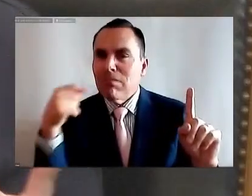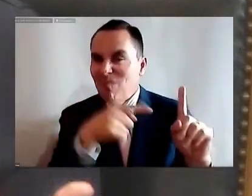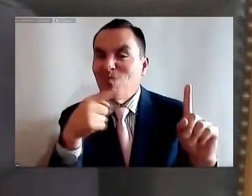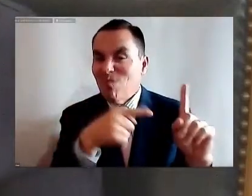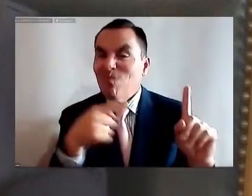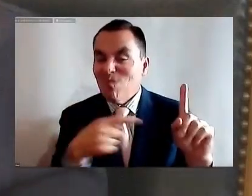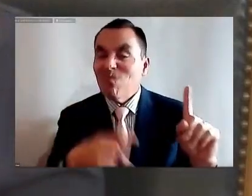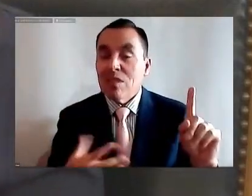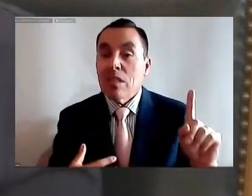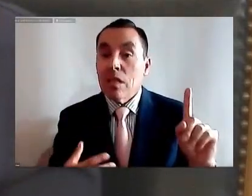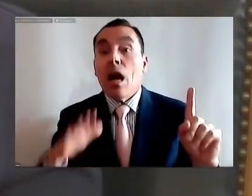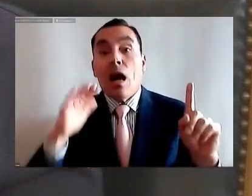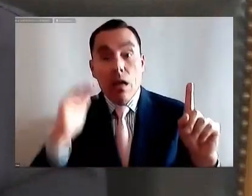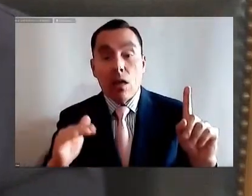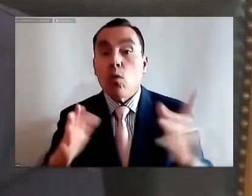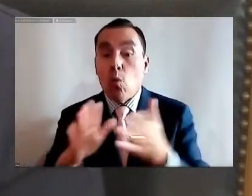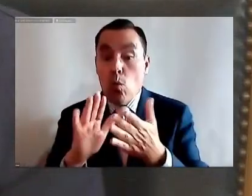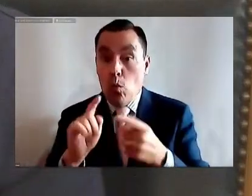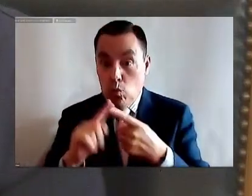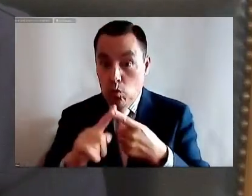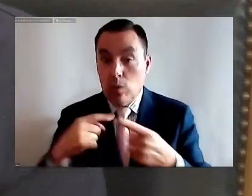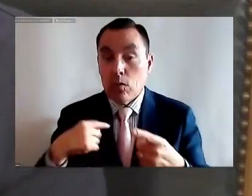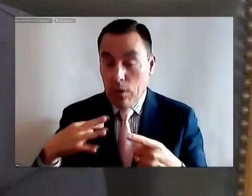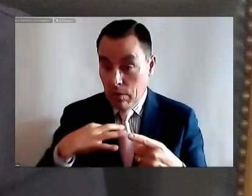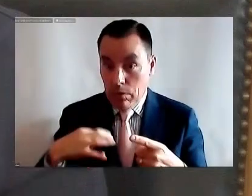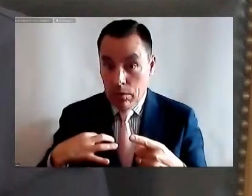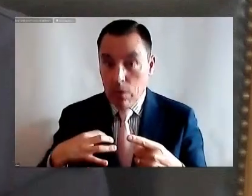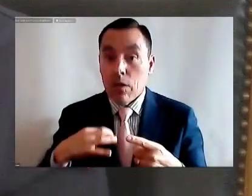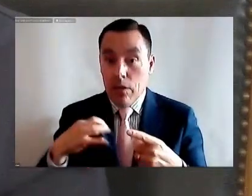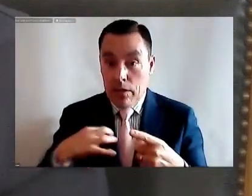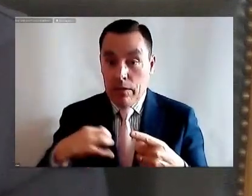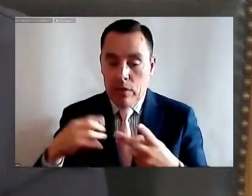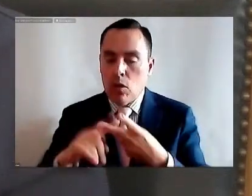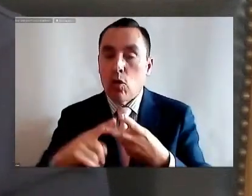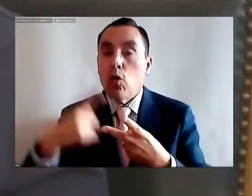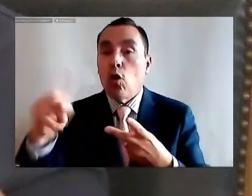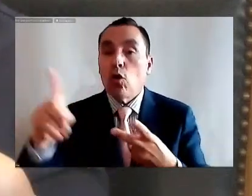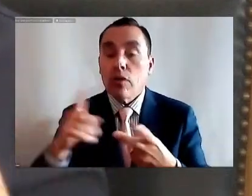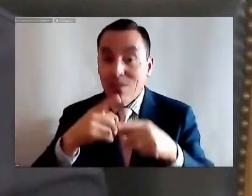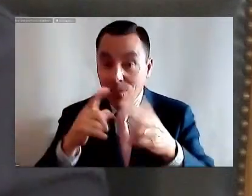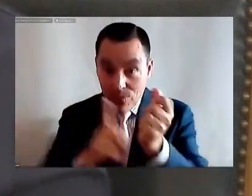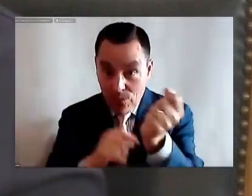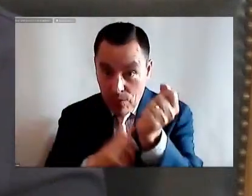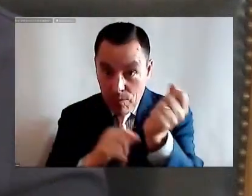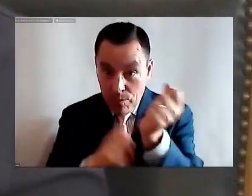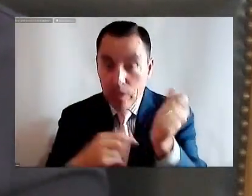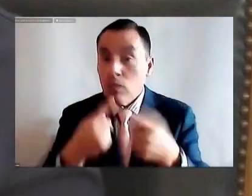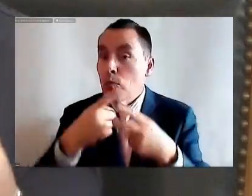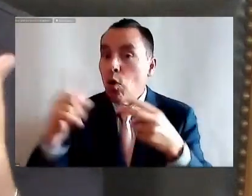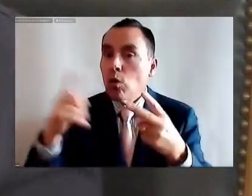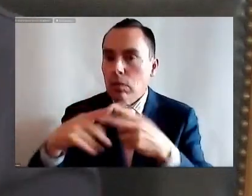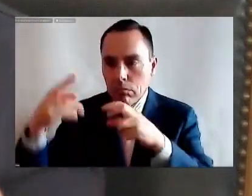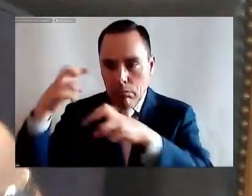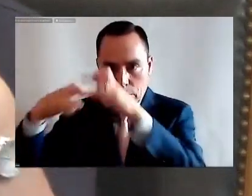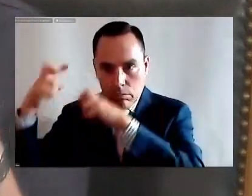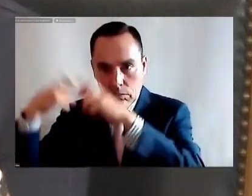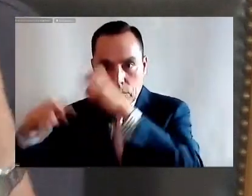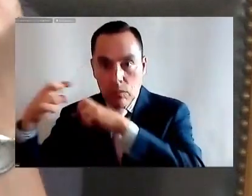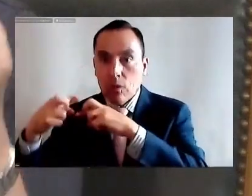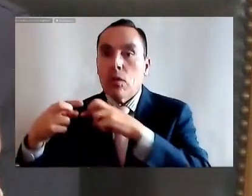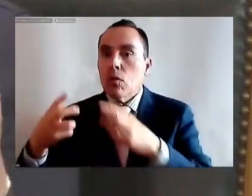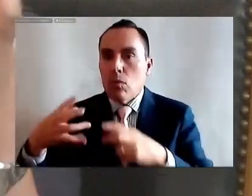materia familiar principalmente, pero el impacto en el ámbito patrimonial civil todavía no